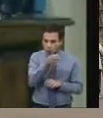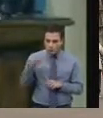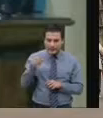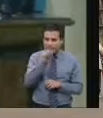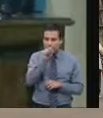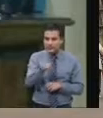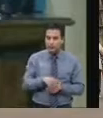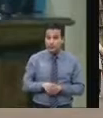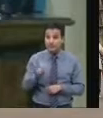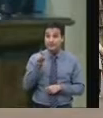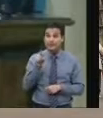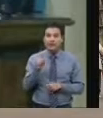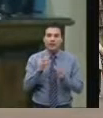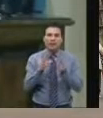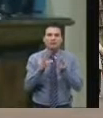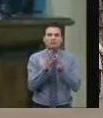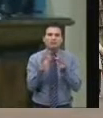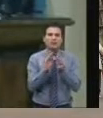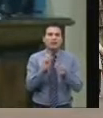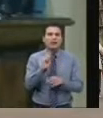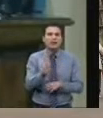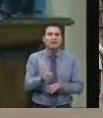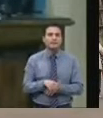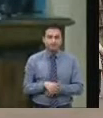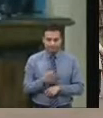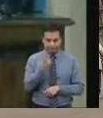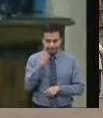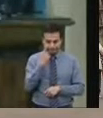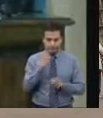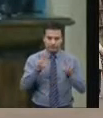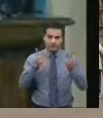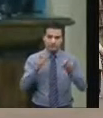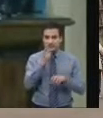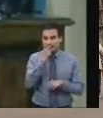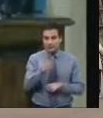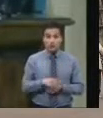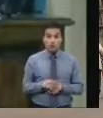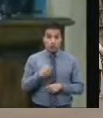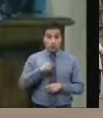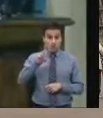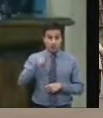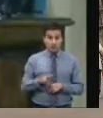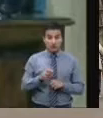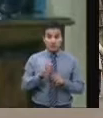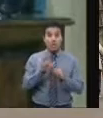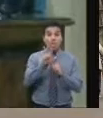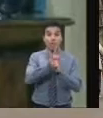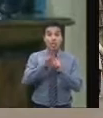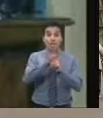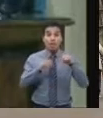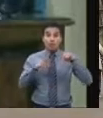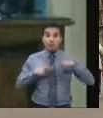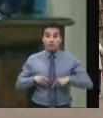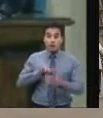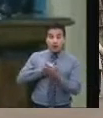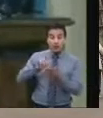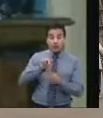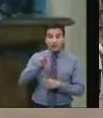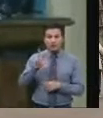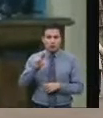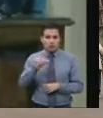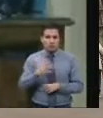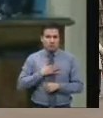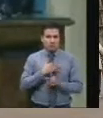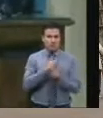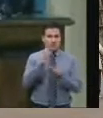proporcionan información básicamente es la siguiente: que no realizaron proselitismo, que su actuar se ampara bajo la libertad de